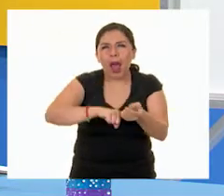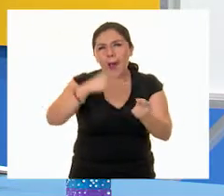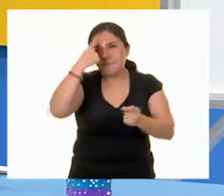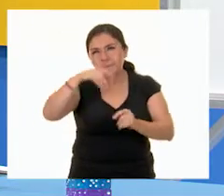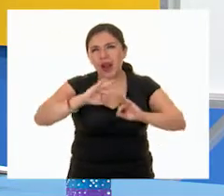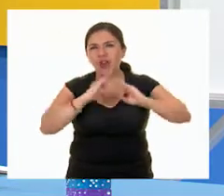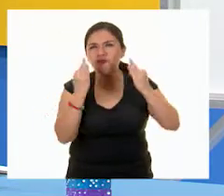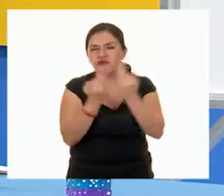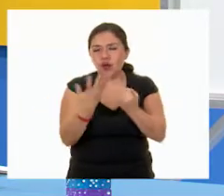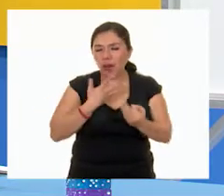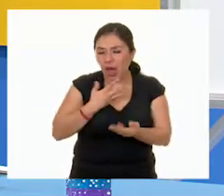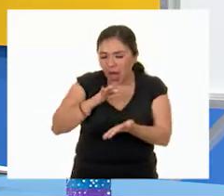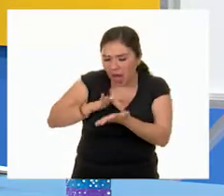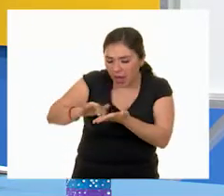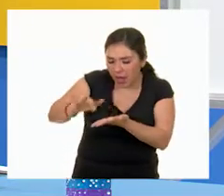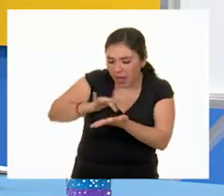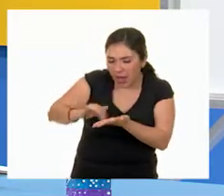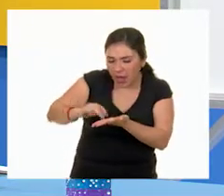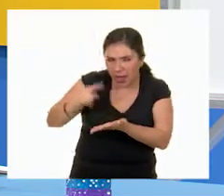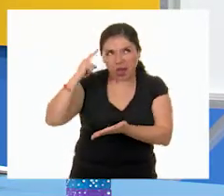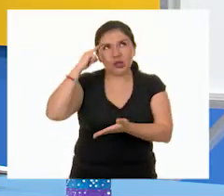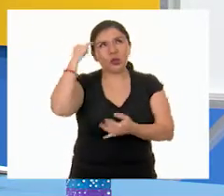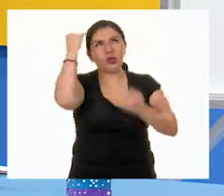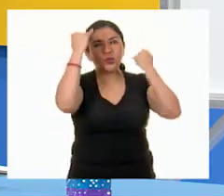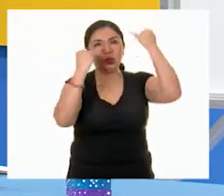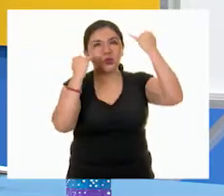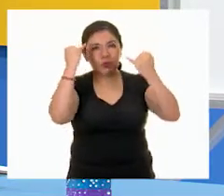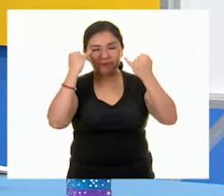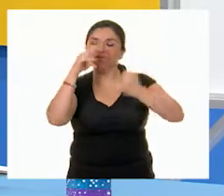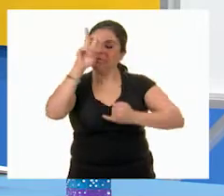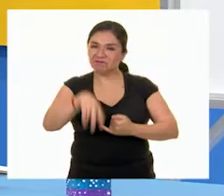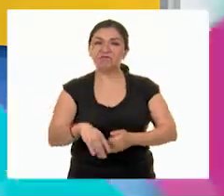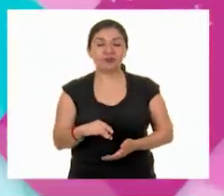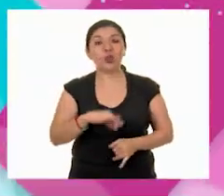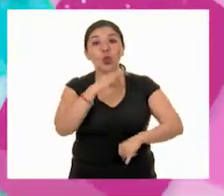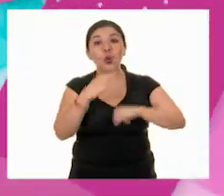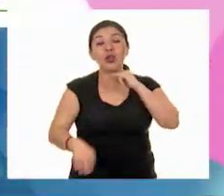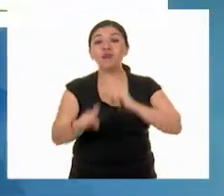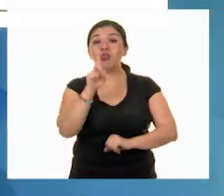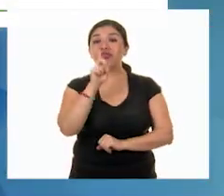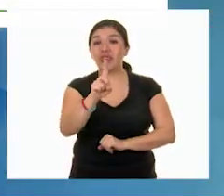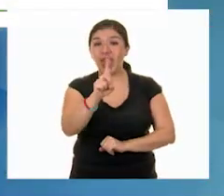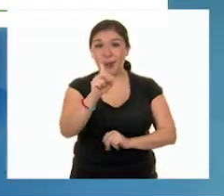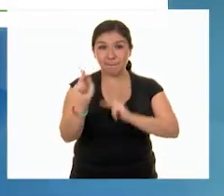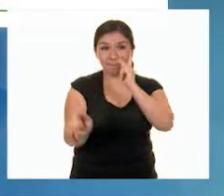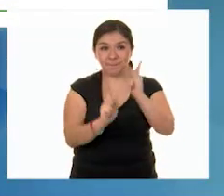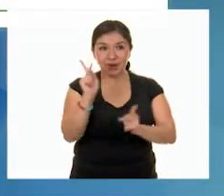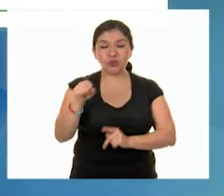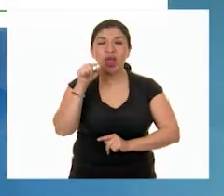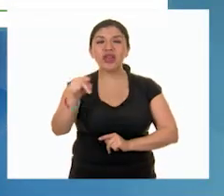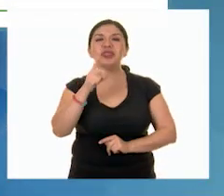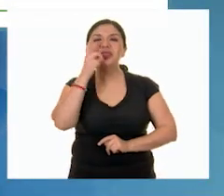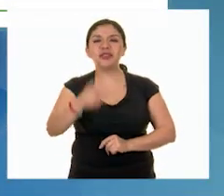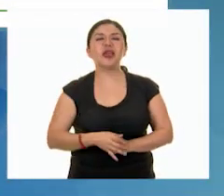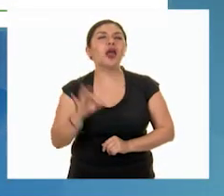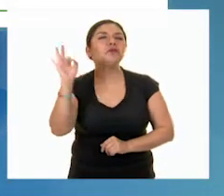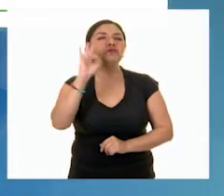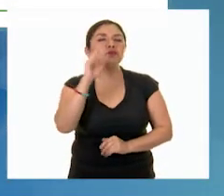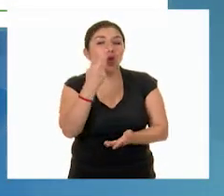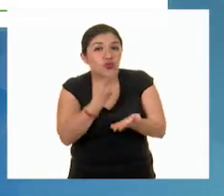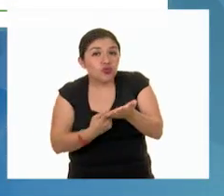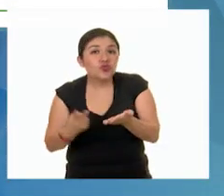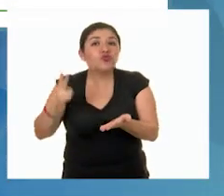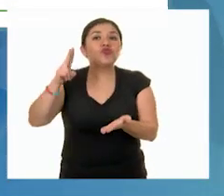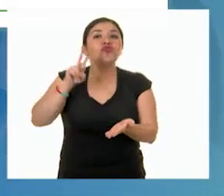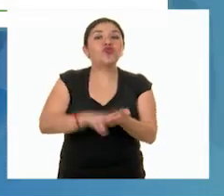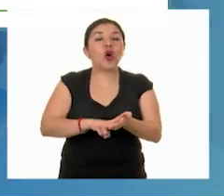nos plantea el problema. Finalmente, el inciso D nos pide duplicar